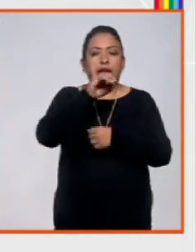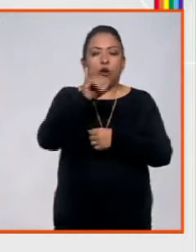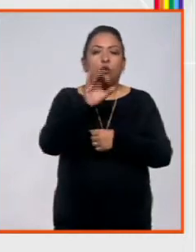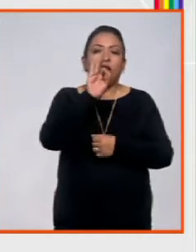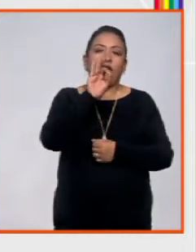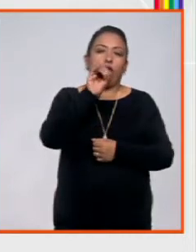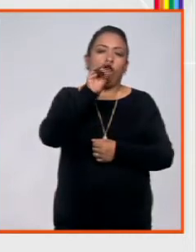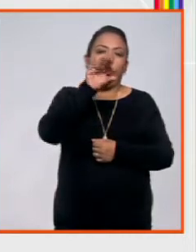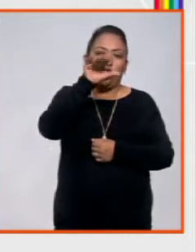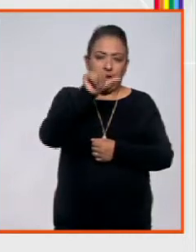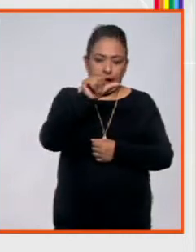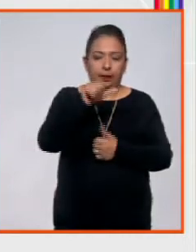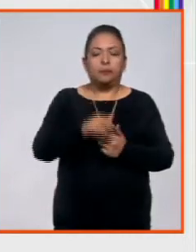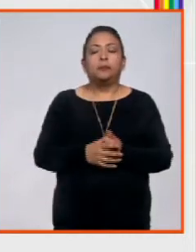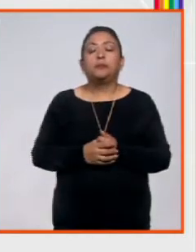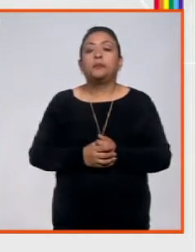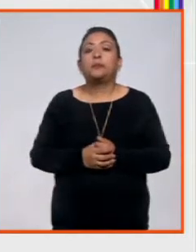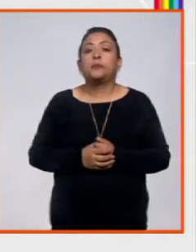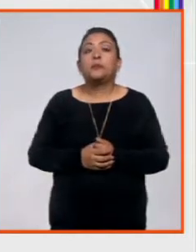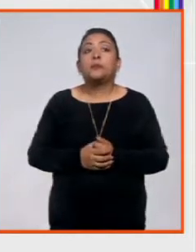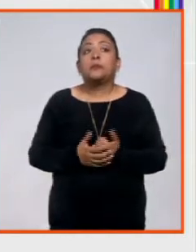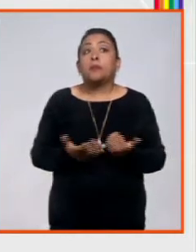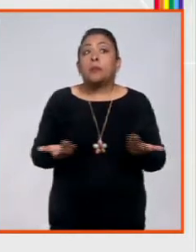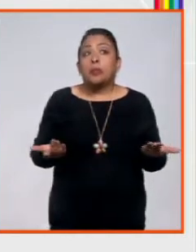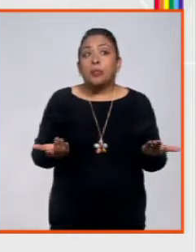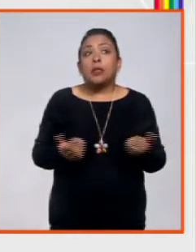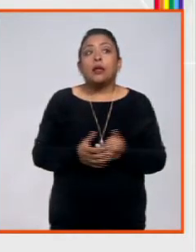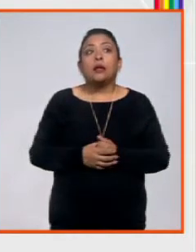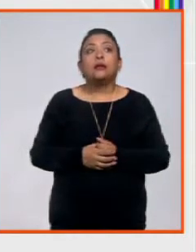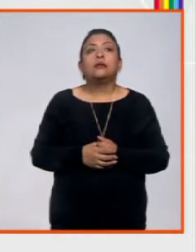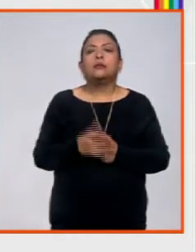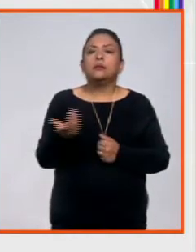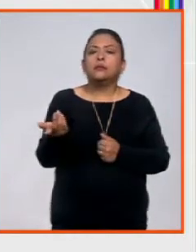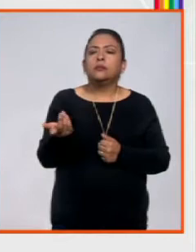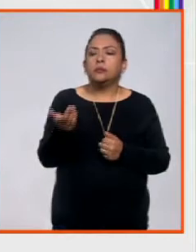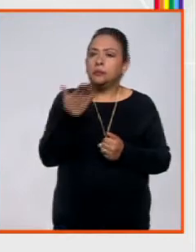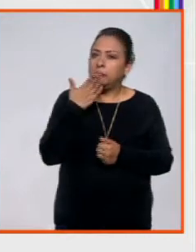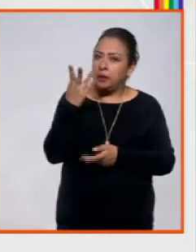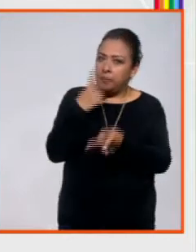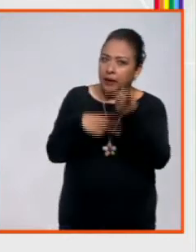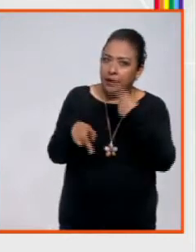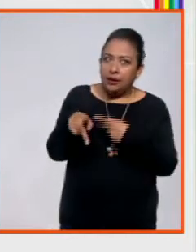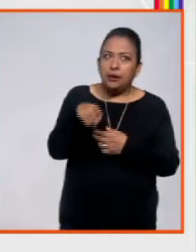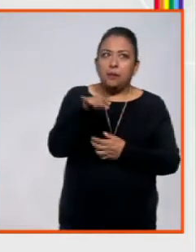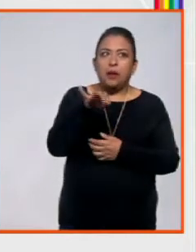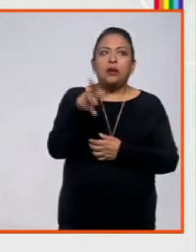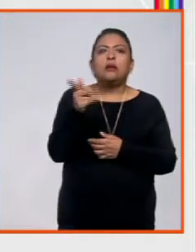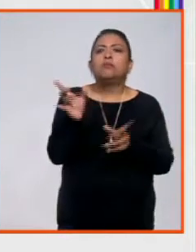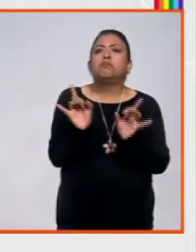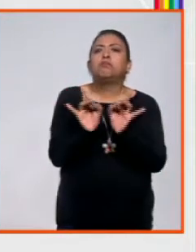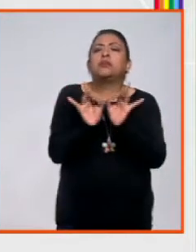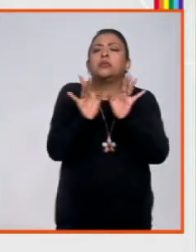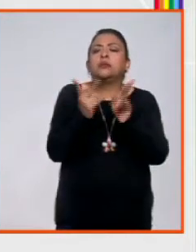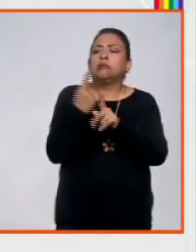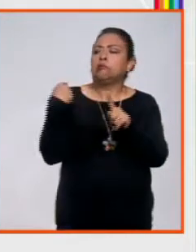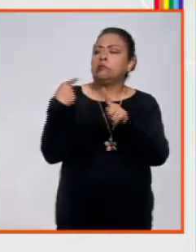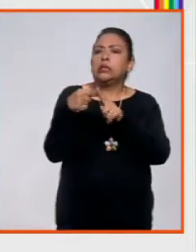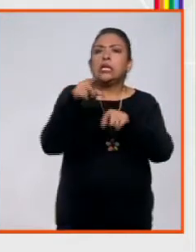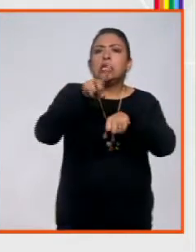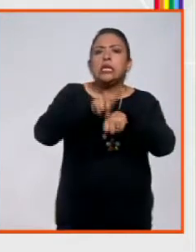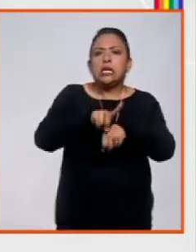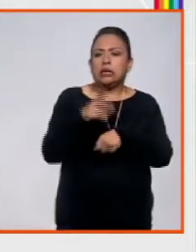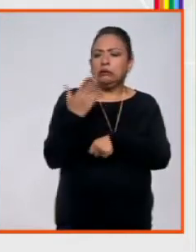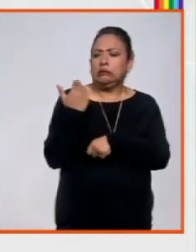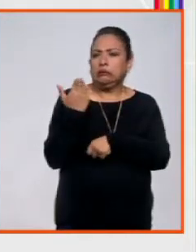fondo nacional para la cultura las artes y bueno para poner sobre la mesa bienvenida a marina lo que ha ocurrido en los últimos días